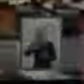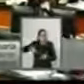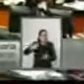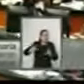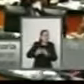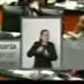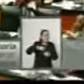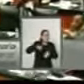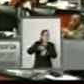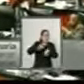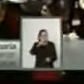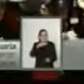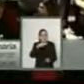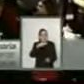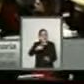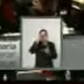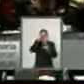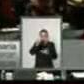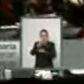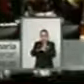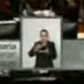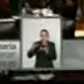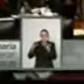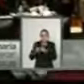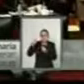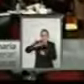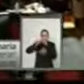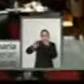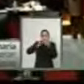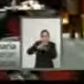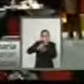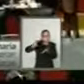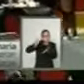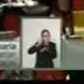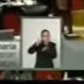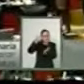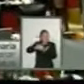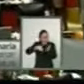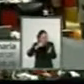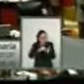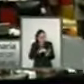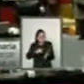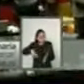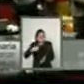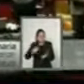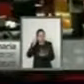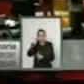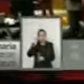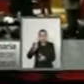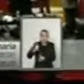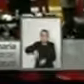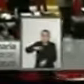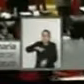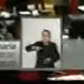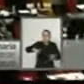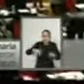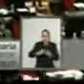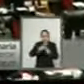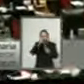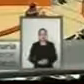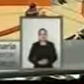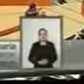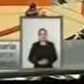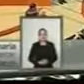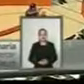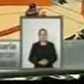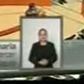detalló un procedimiento que en la Junta de Coordinación Política obtuvo la mayoría. Hay que decir que en la Junta de Coordinación Política la mayoría la